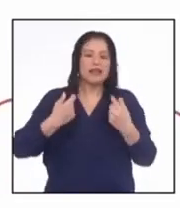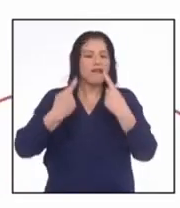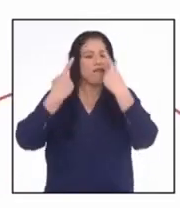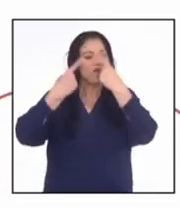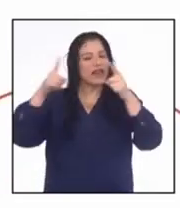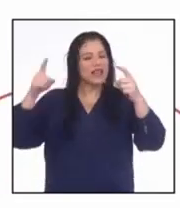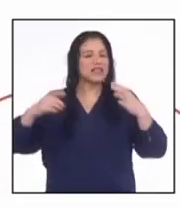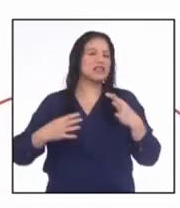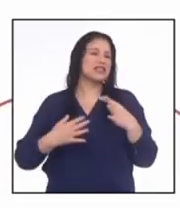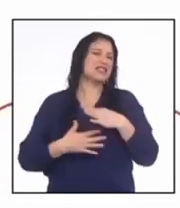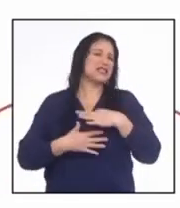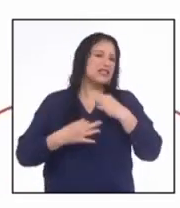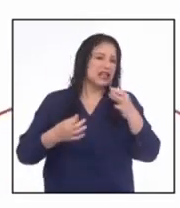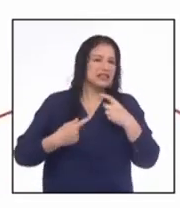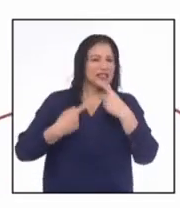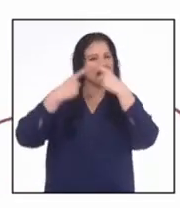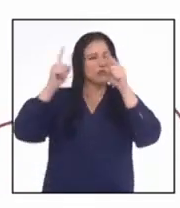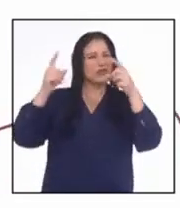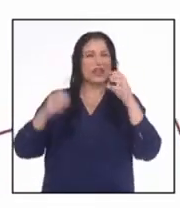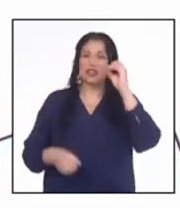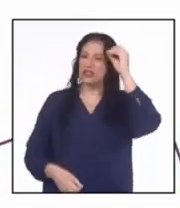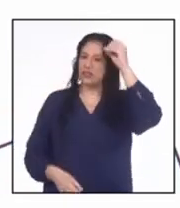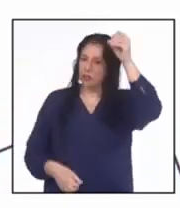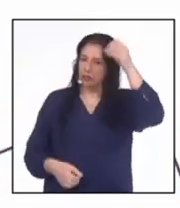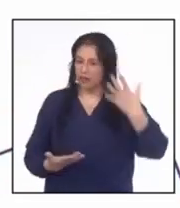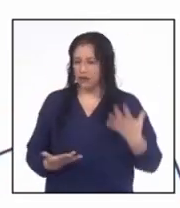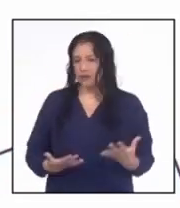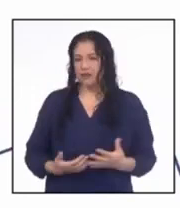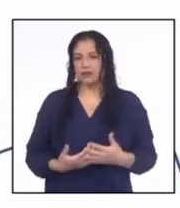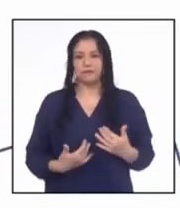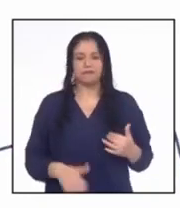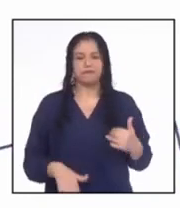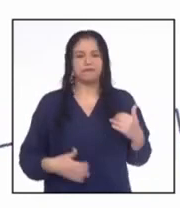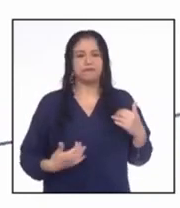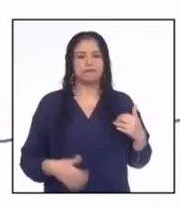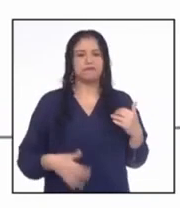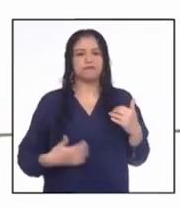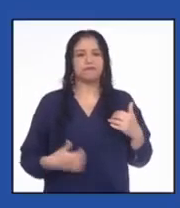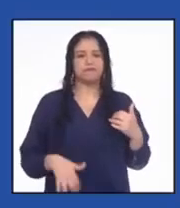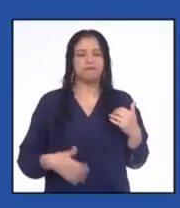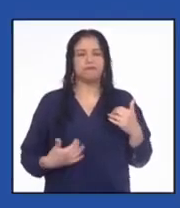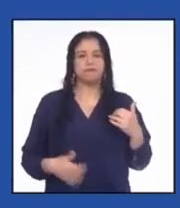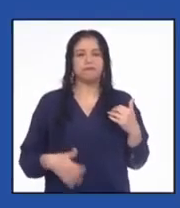diversidad de intereses y puntos de vista.